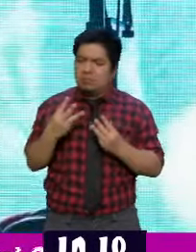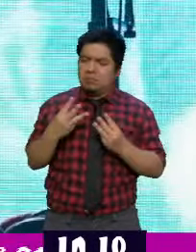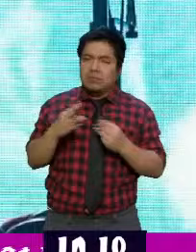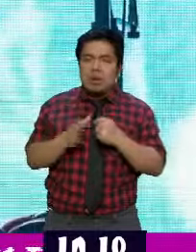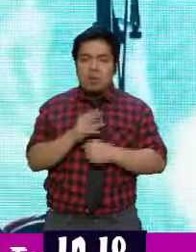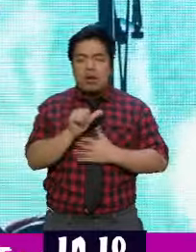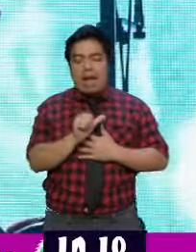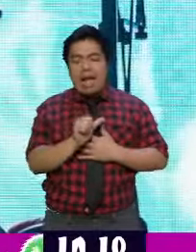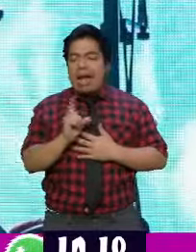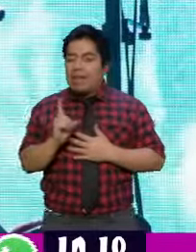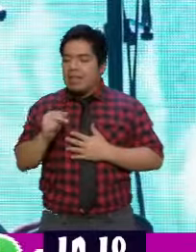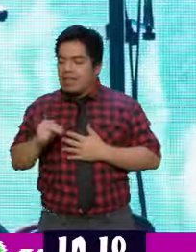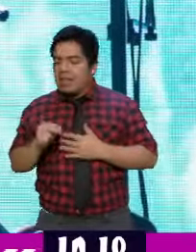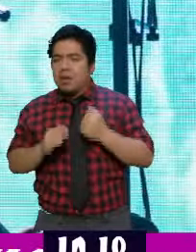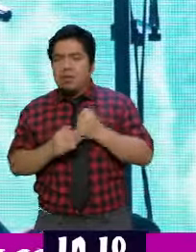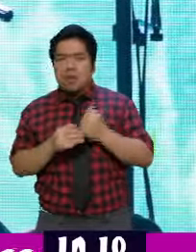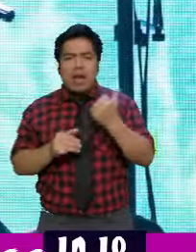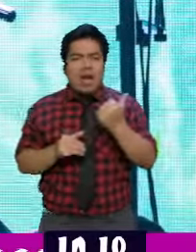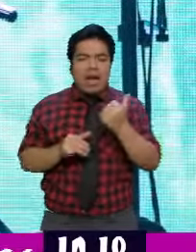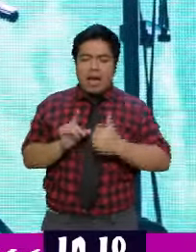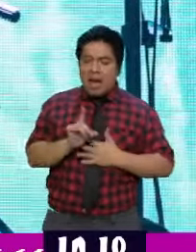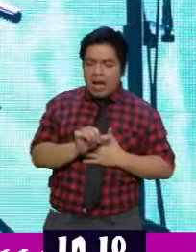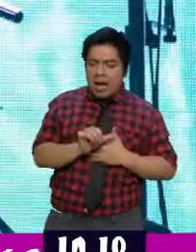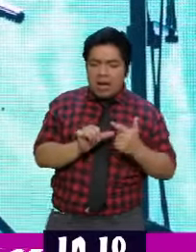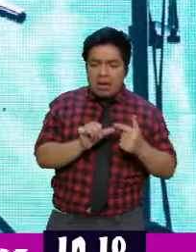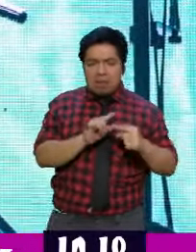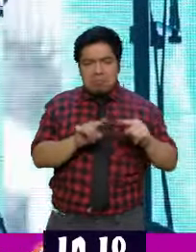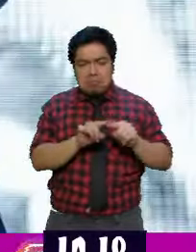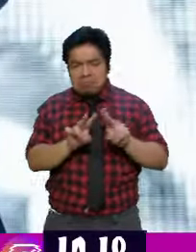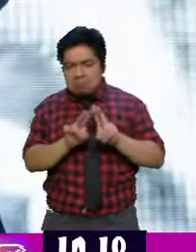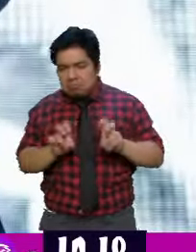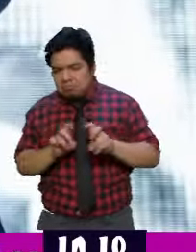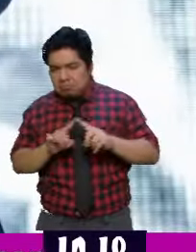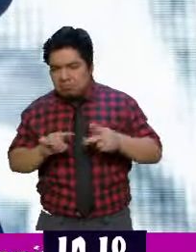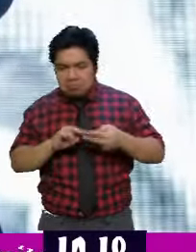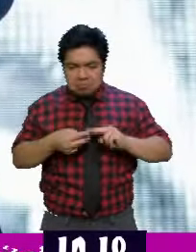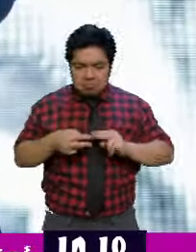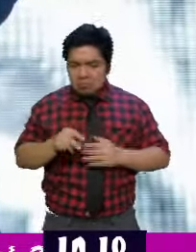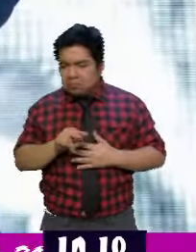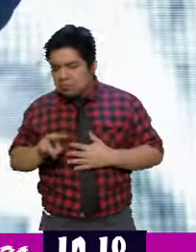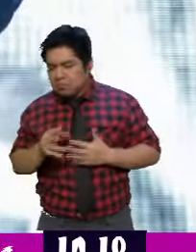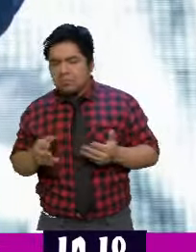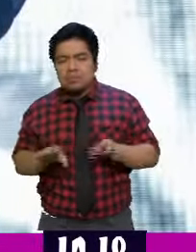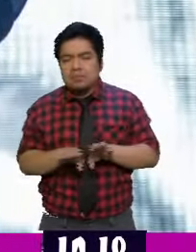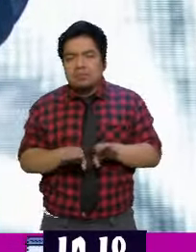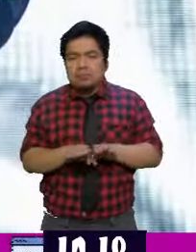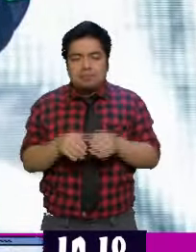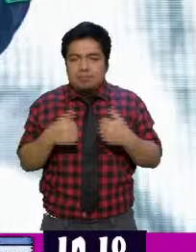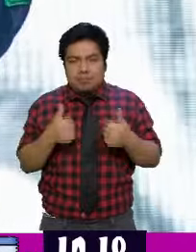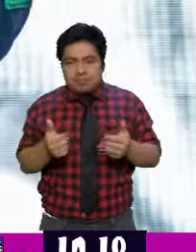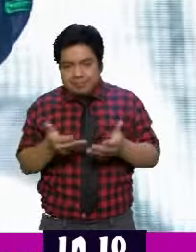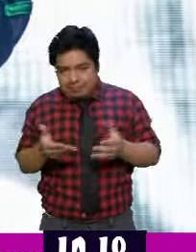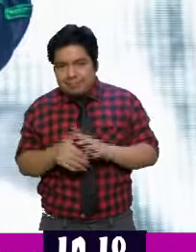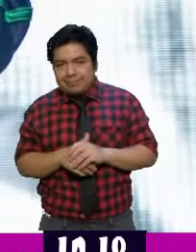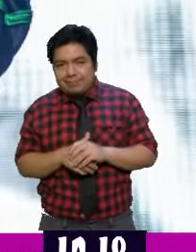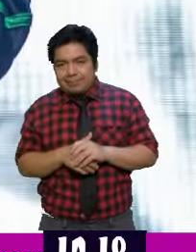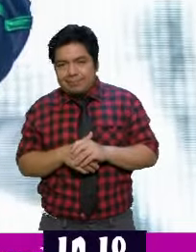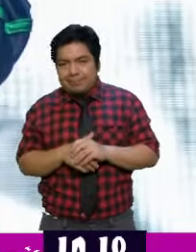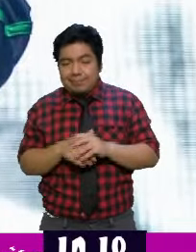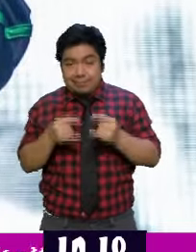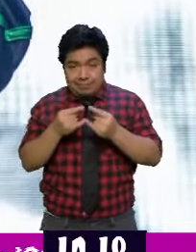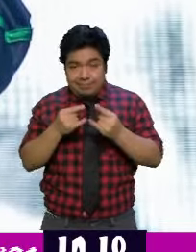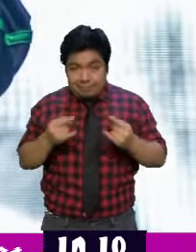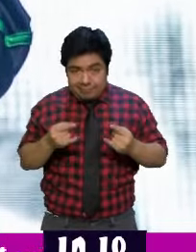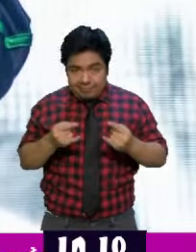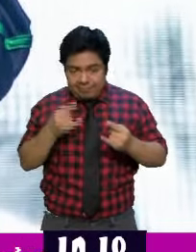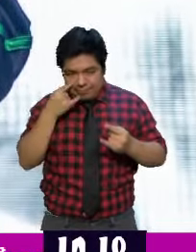ADN, cada una separada por una letra, son diferentes temáticas, con tres temáticas diferentes, o cómo está la onda? A ver. No, en realidad la historia es